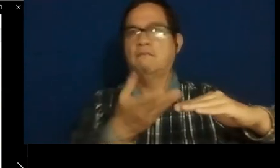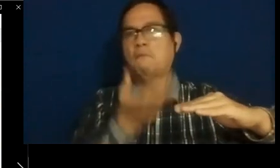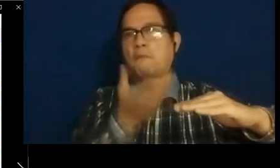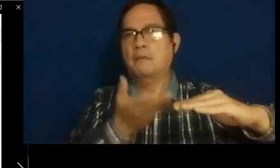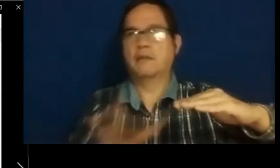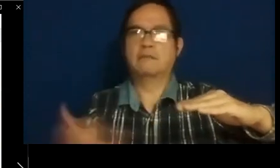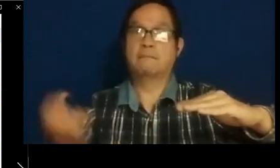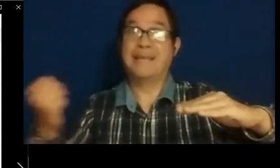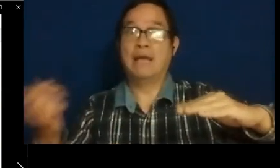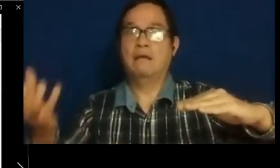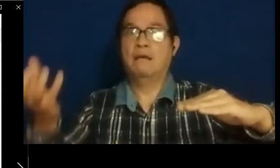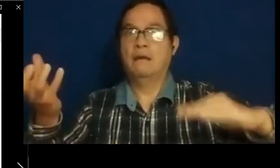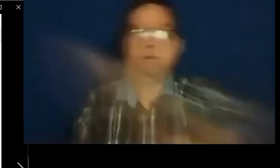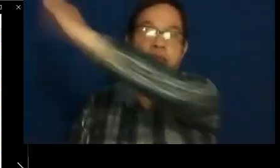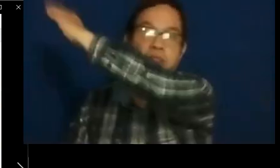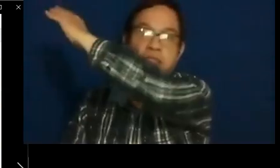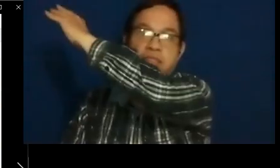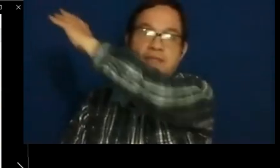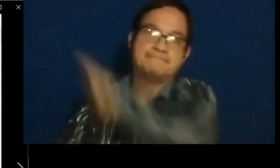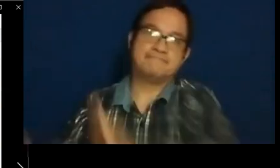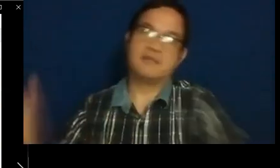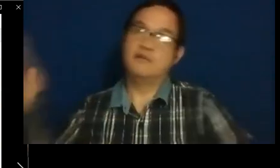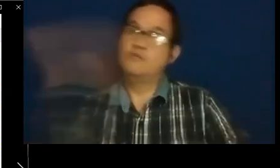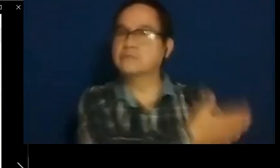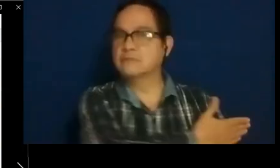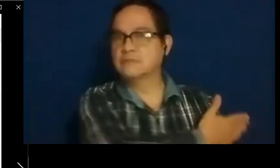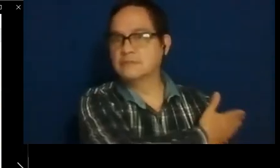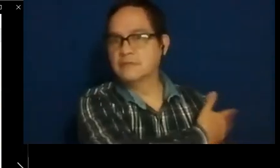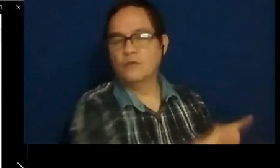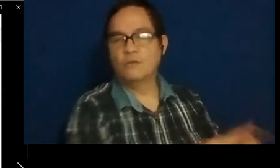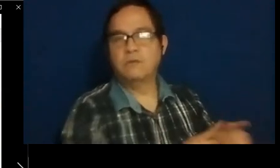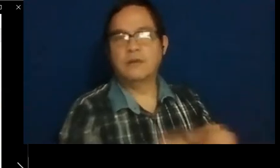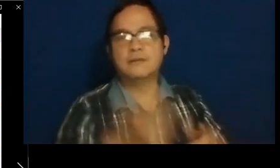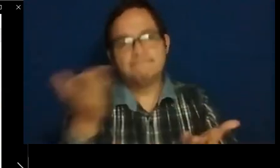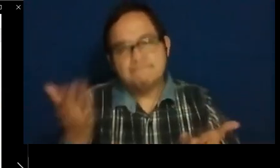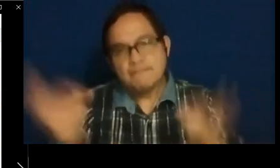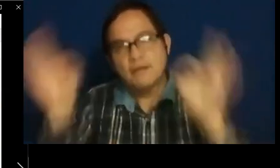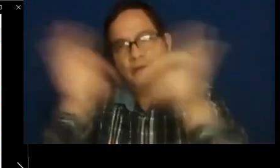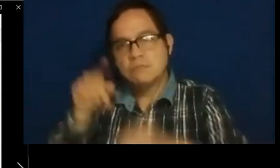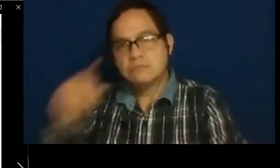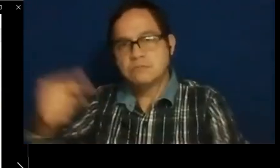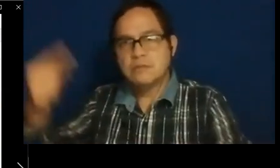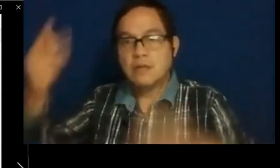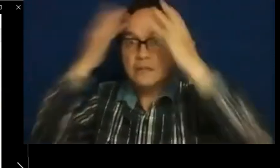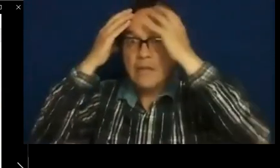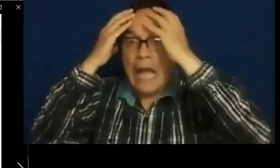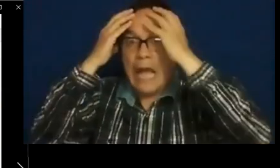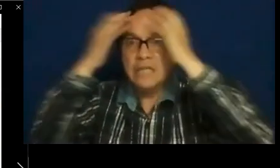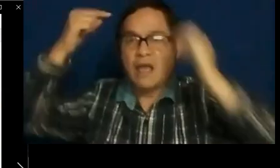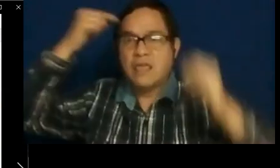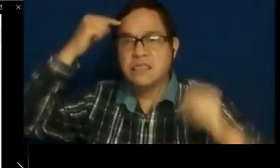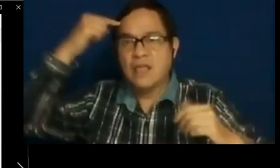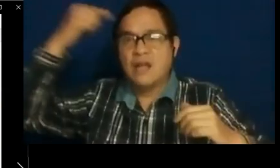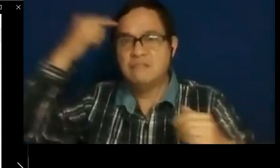las masas, ¿vale? Entonces, digamos que lo primero que te voy a solicitar es que nos quitemos por ahora